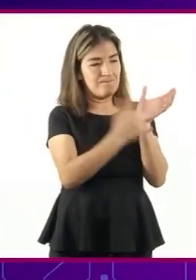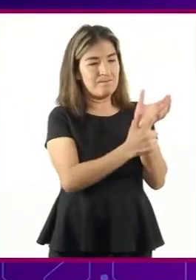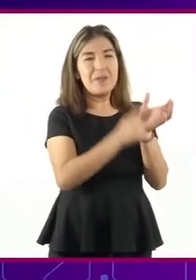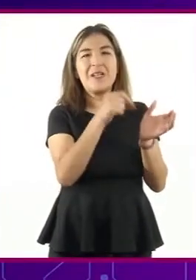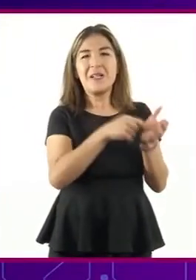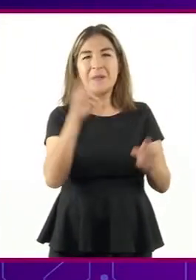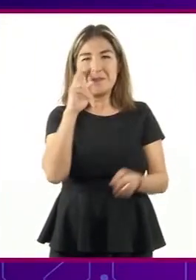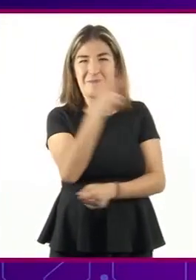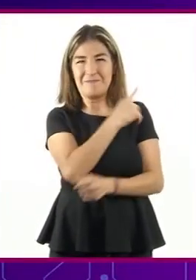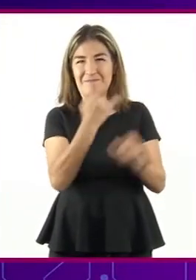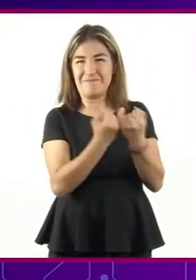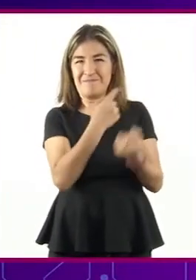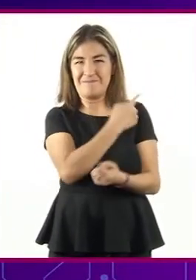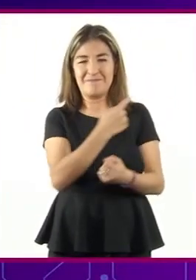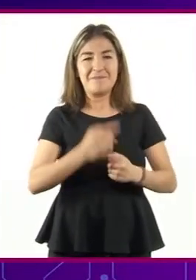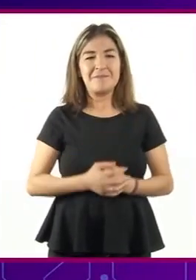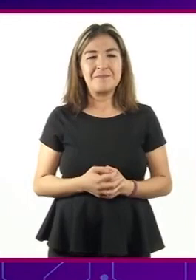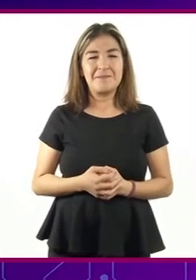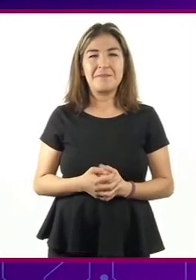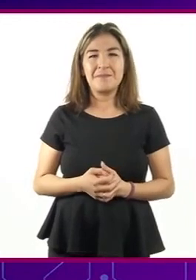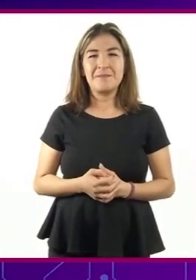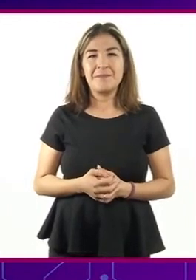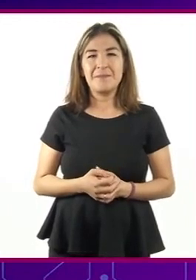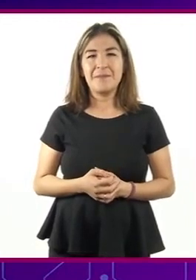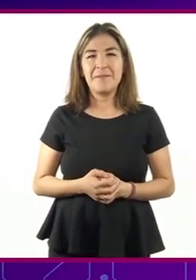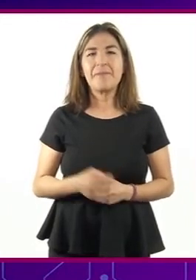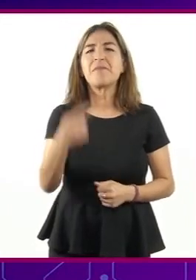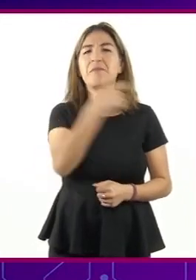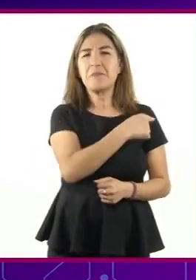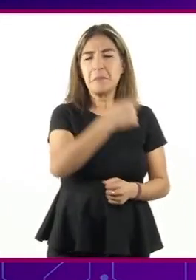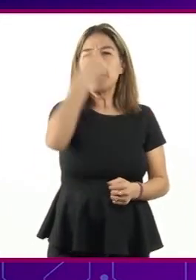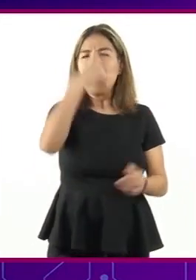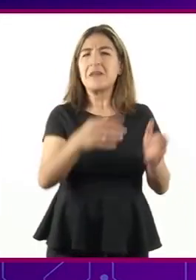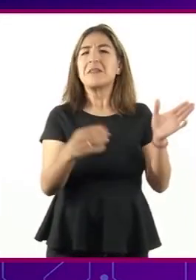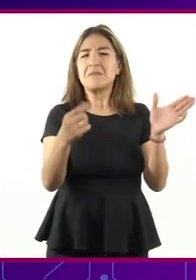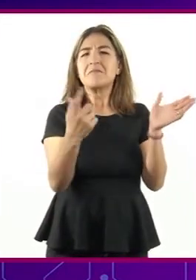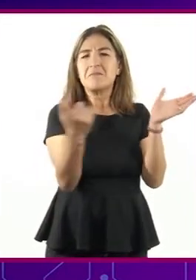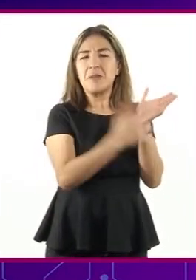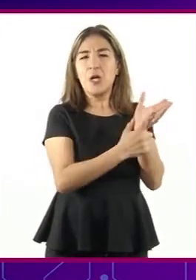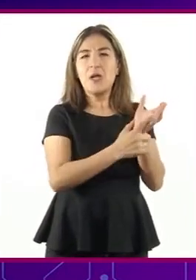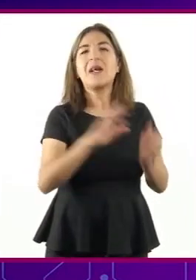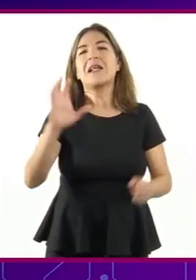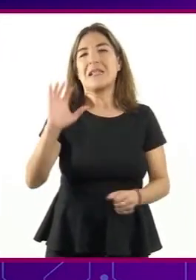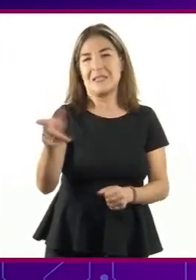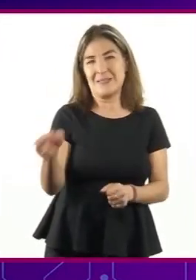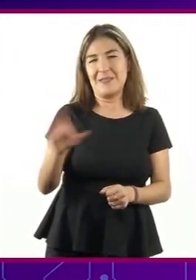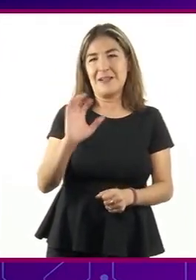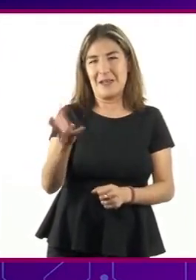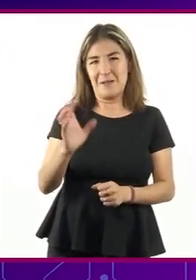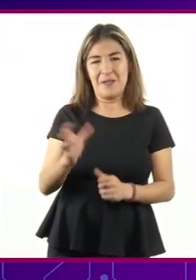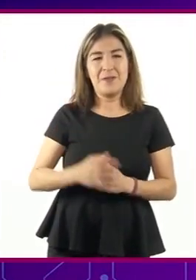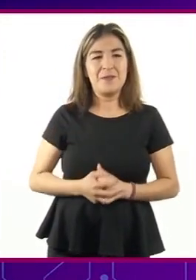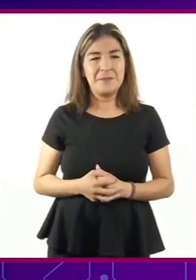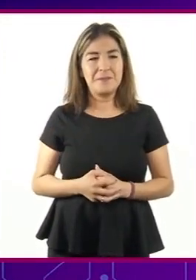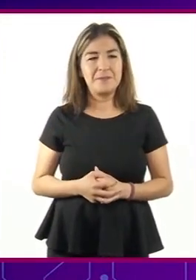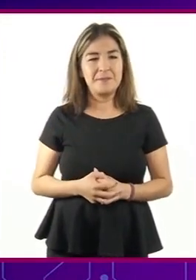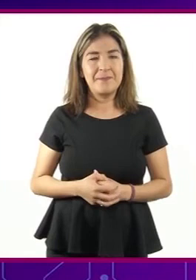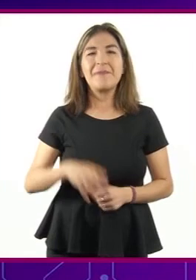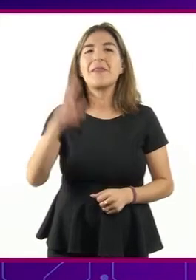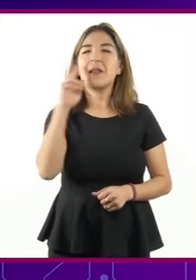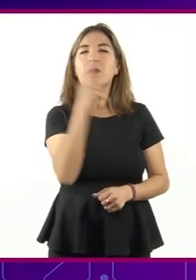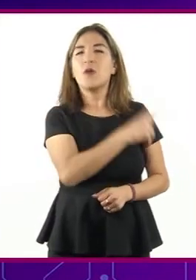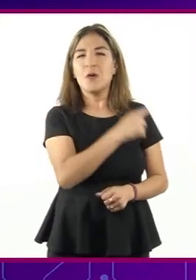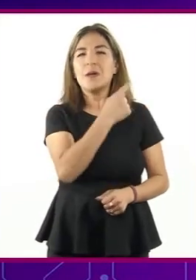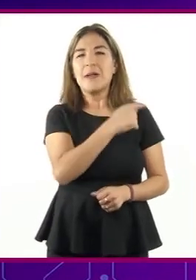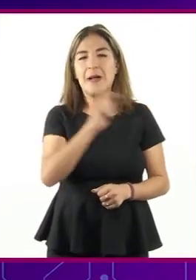etiqueta como la que podemos observar en pantalla. Esta en particular es de una lavadora. Ah, veo que